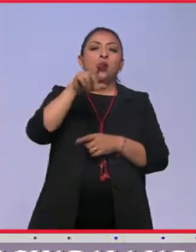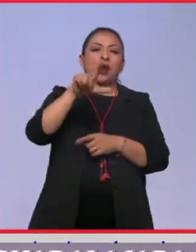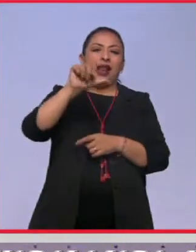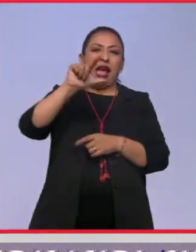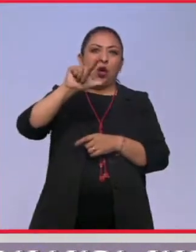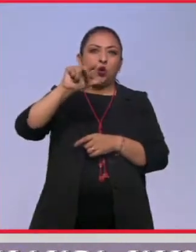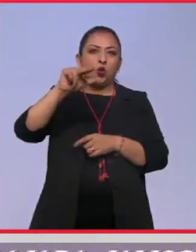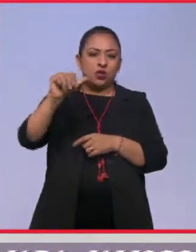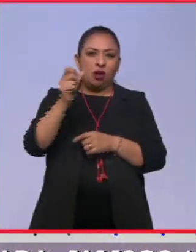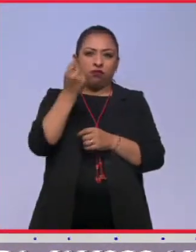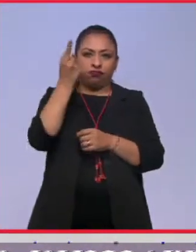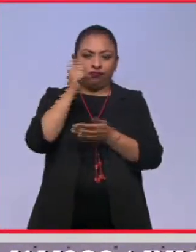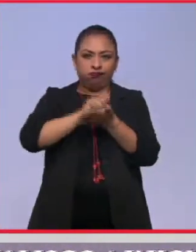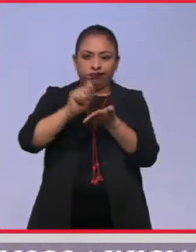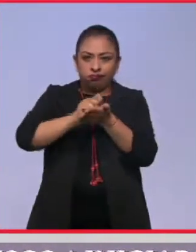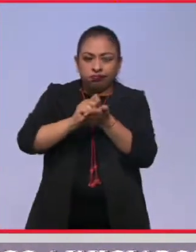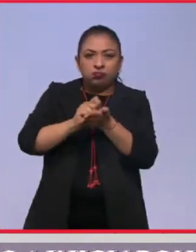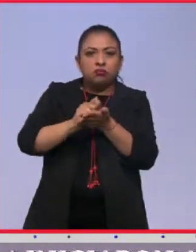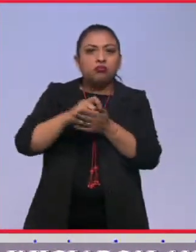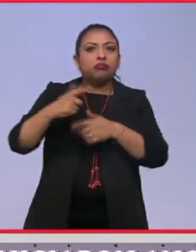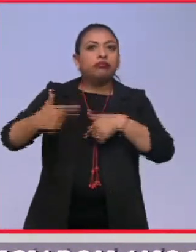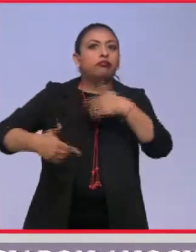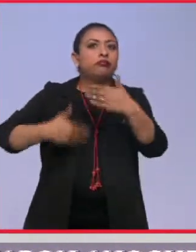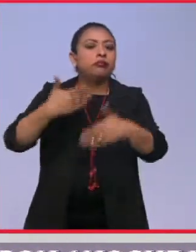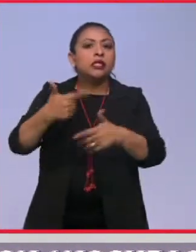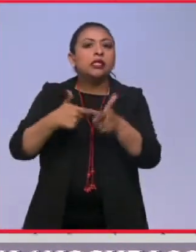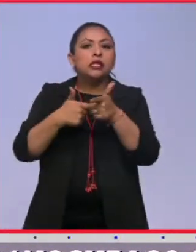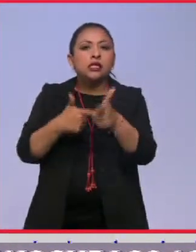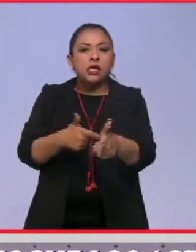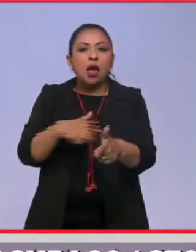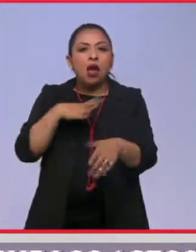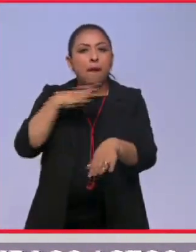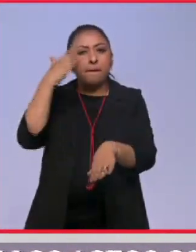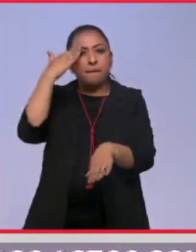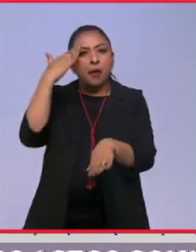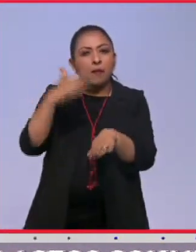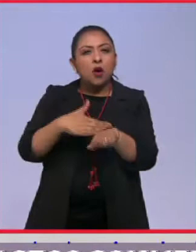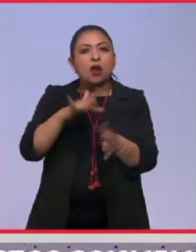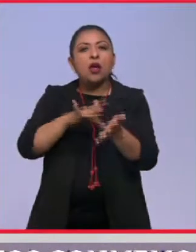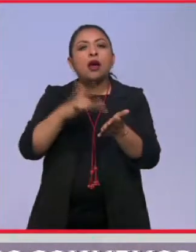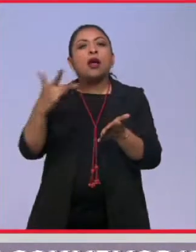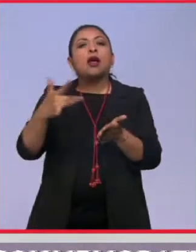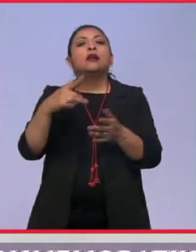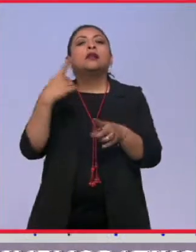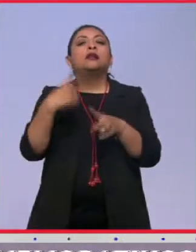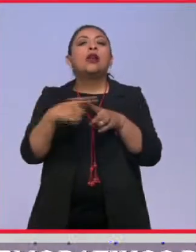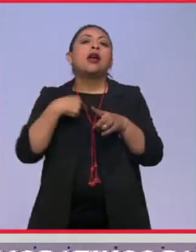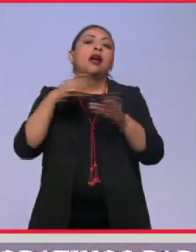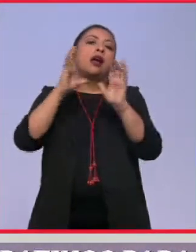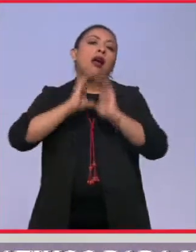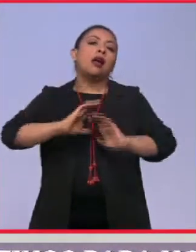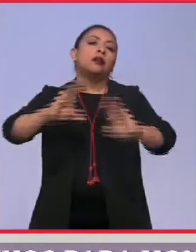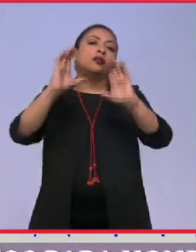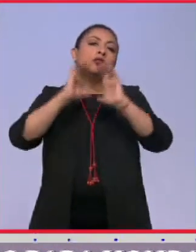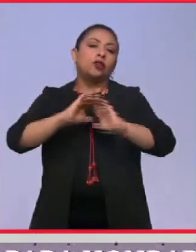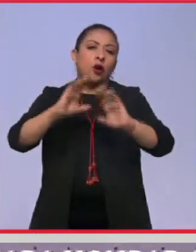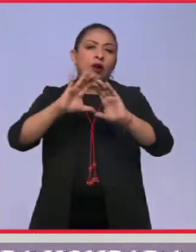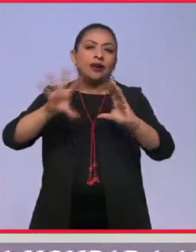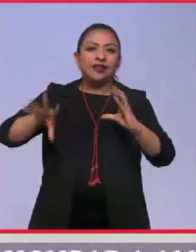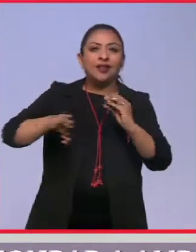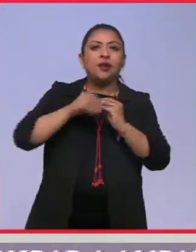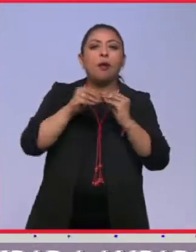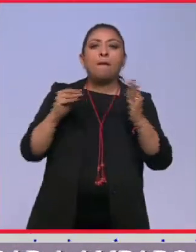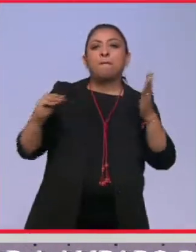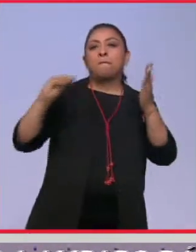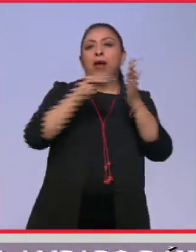envejecido muchísimo y que tenemos presente, pues sobre todo gracias a las canciones populares que con él se